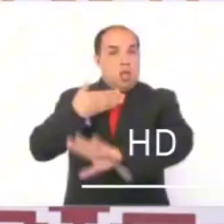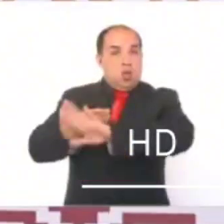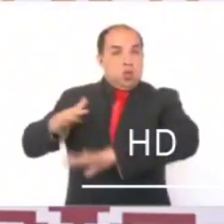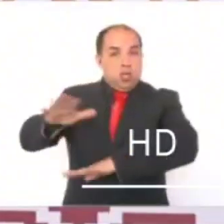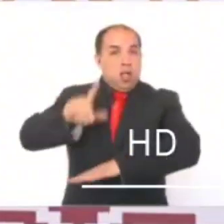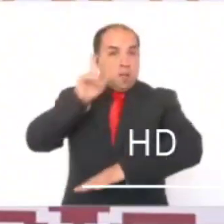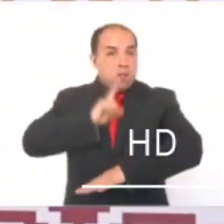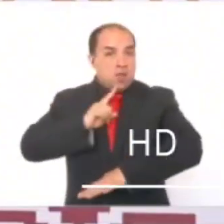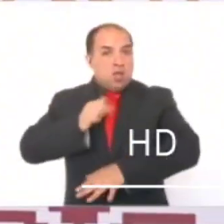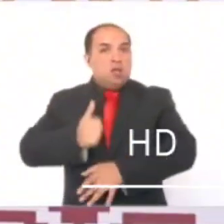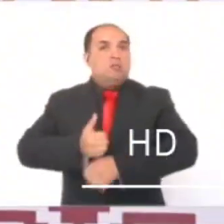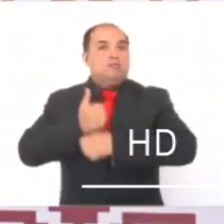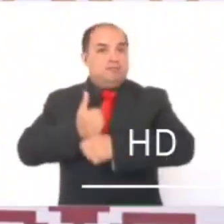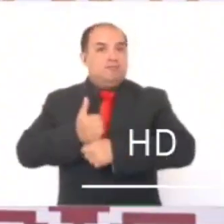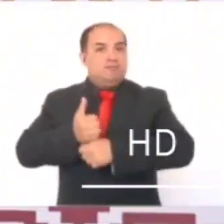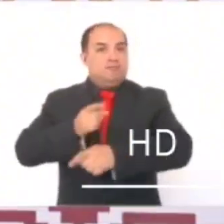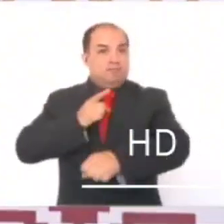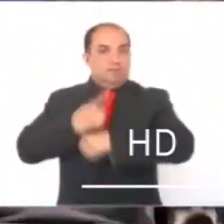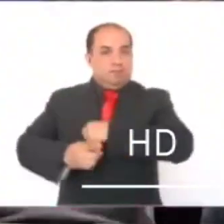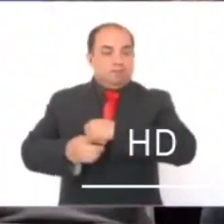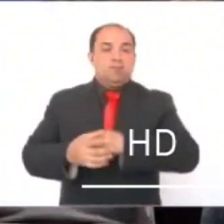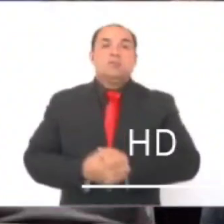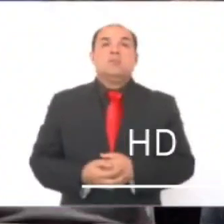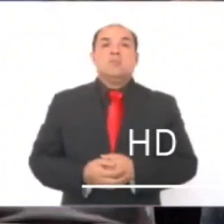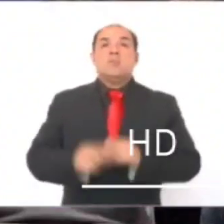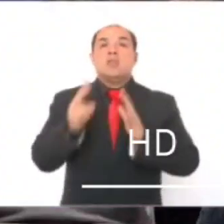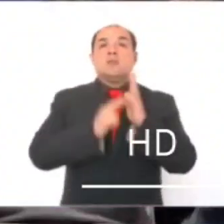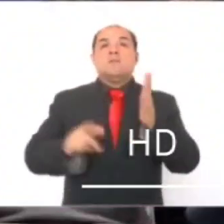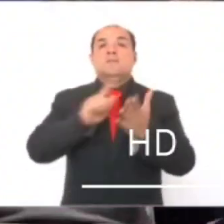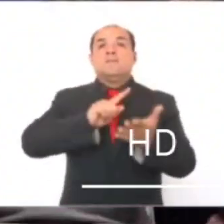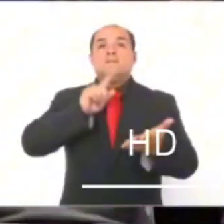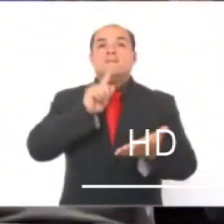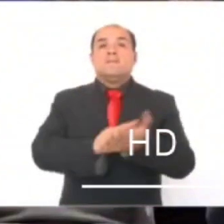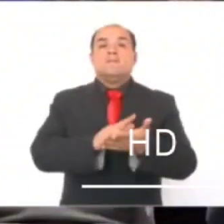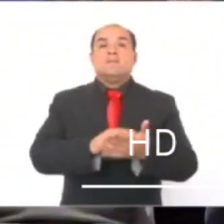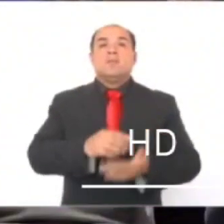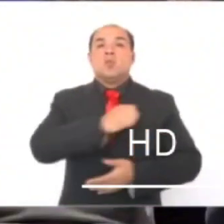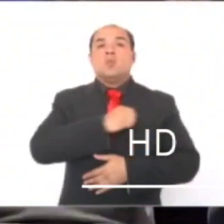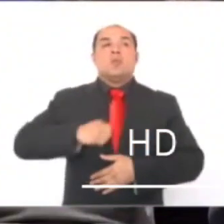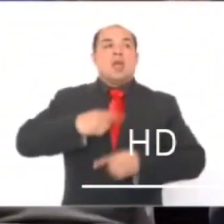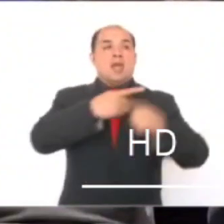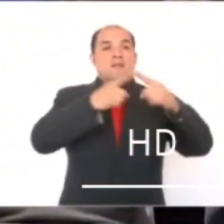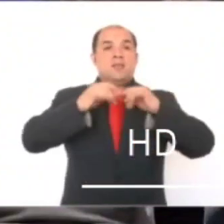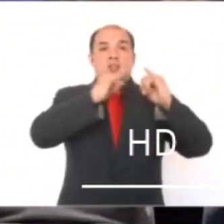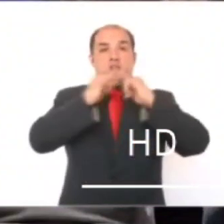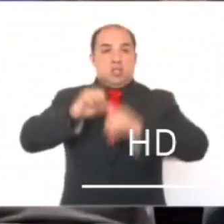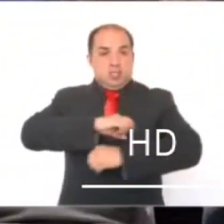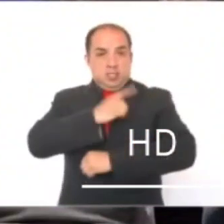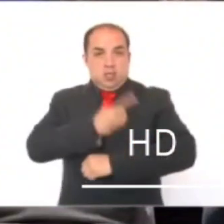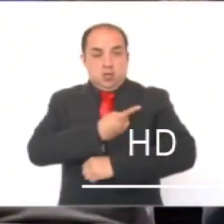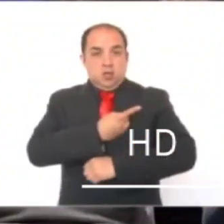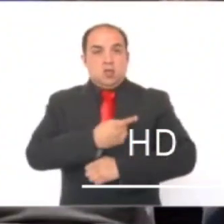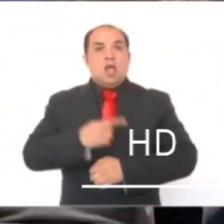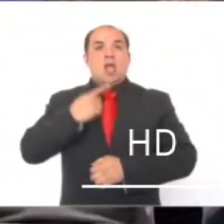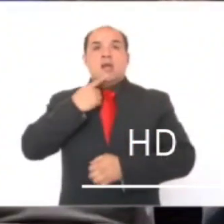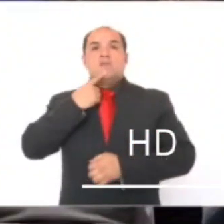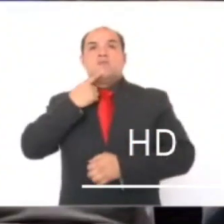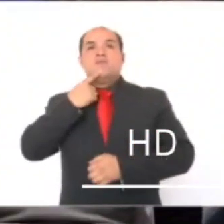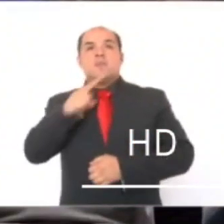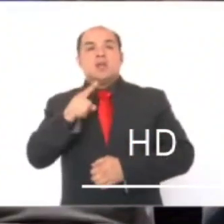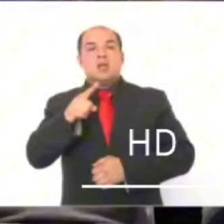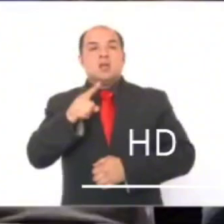mujer víctima. La reforma finalmente obliga a las instituciones de salud a reportar de